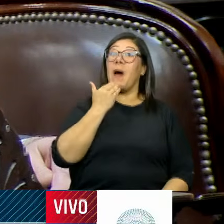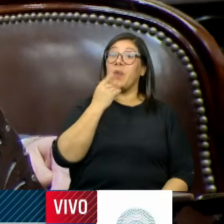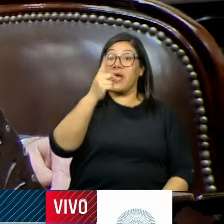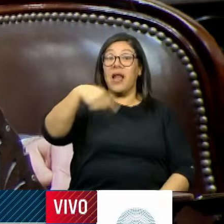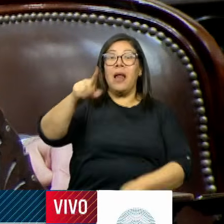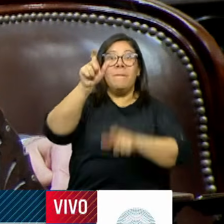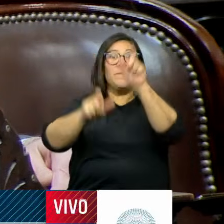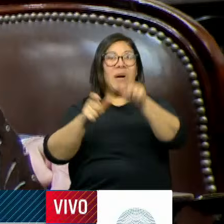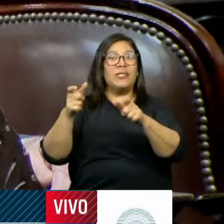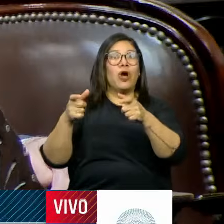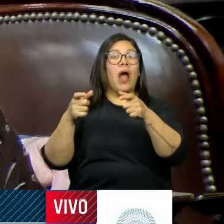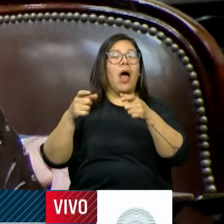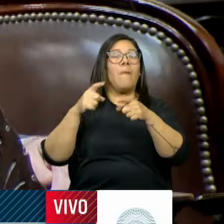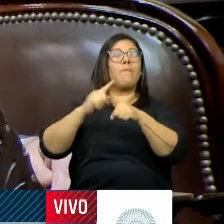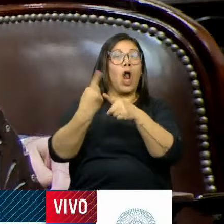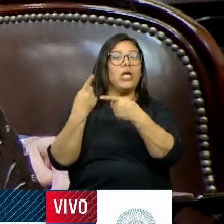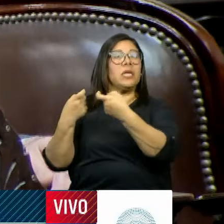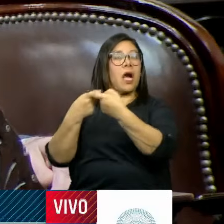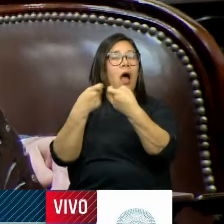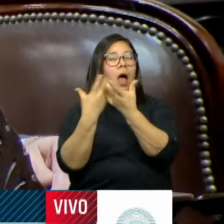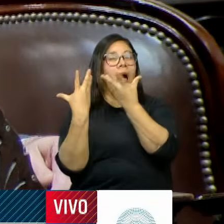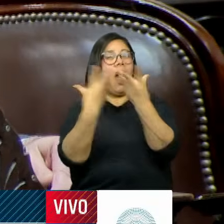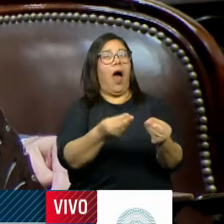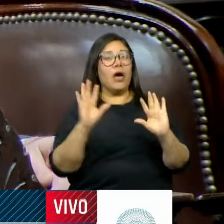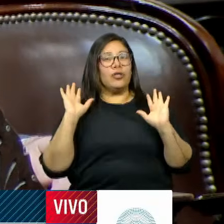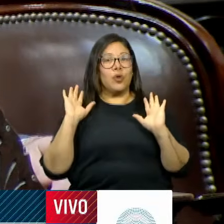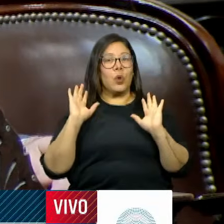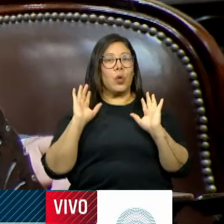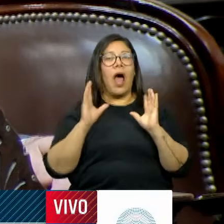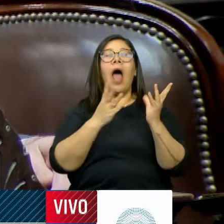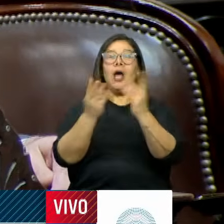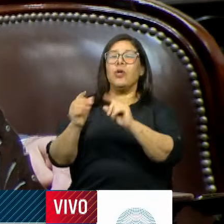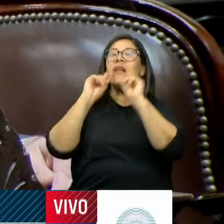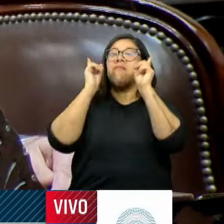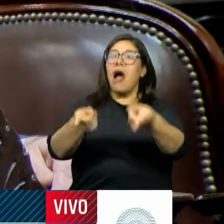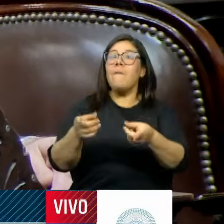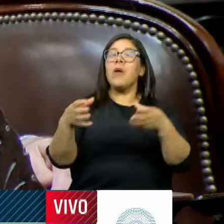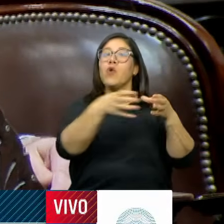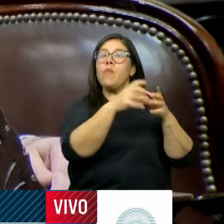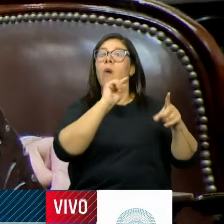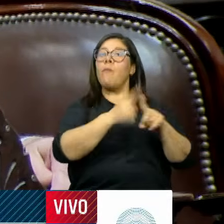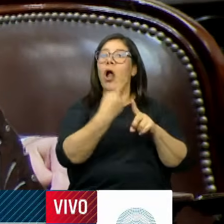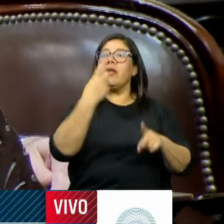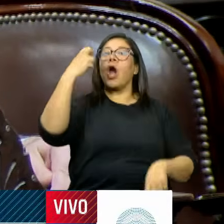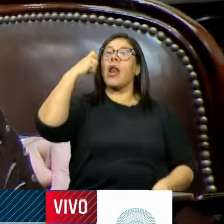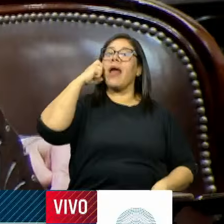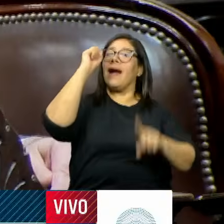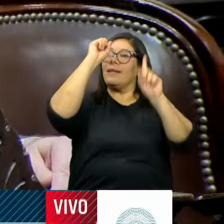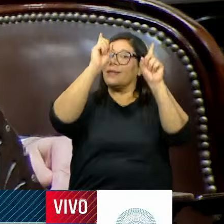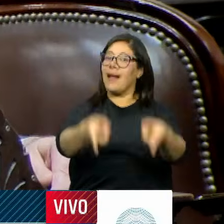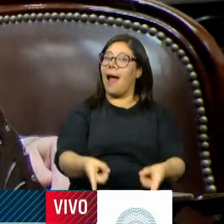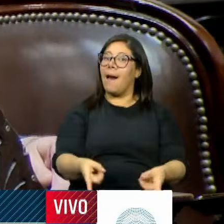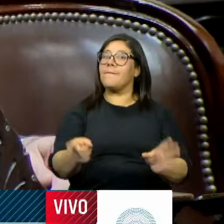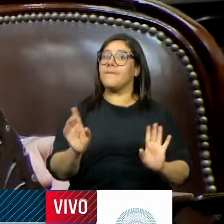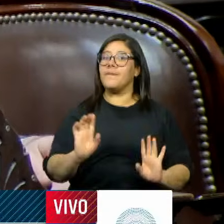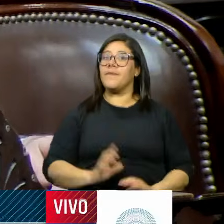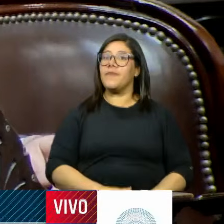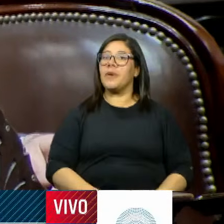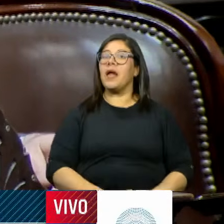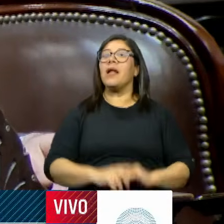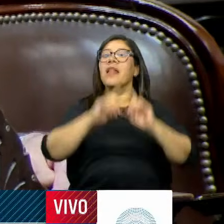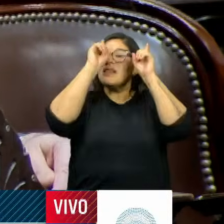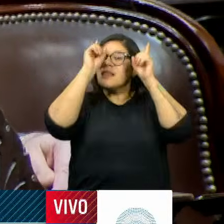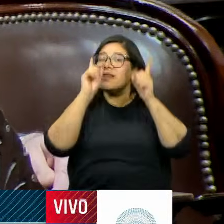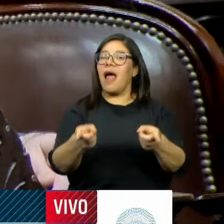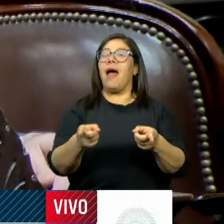del oficialismo y de algunos radicales. Porque acá también quiero hacer otra mención. Acá también